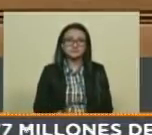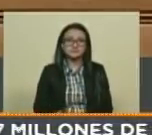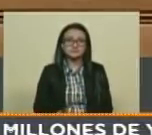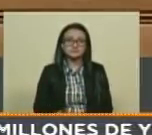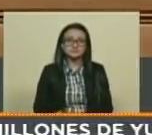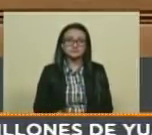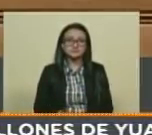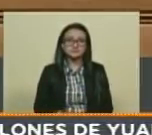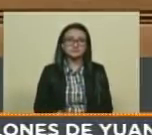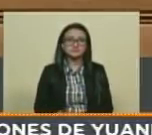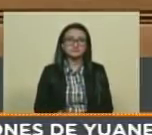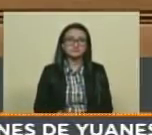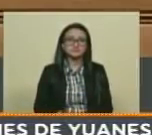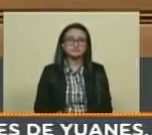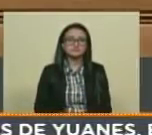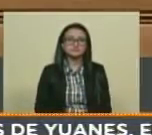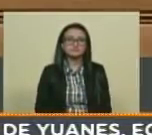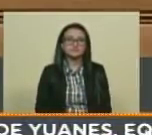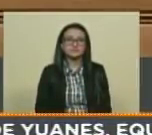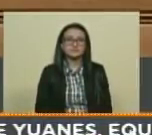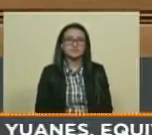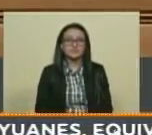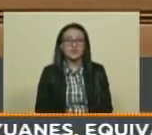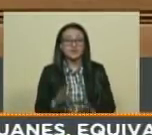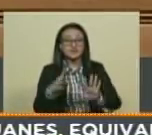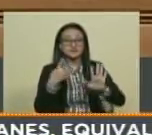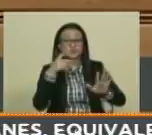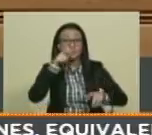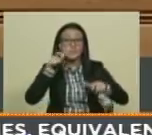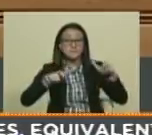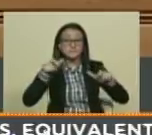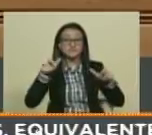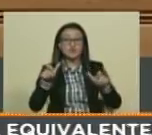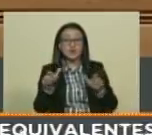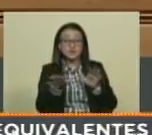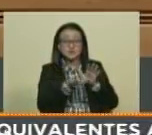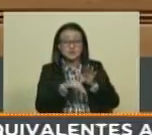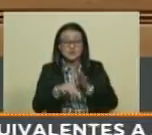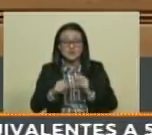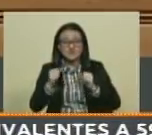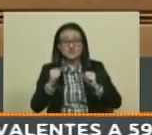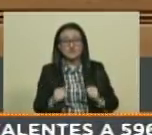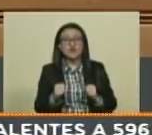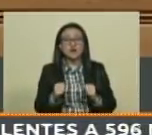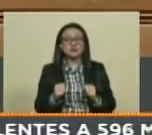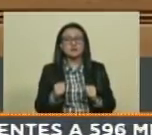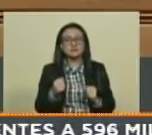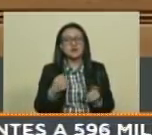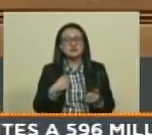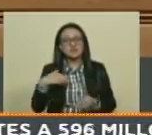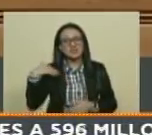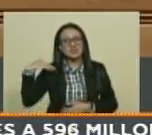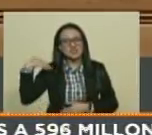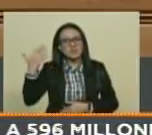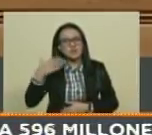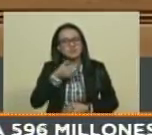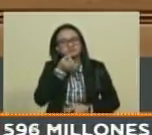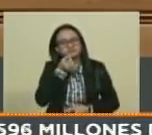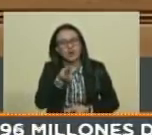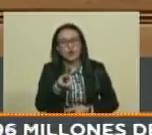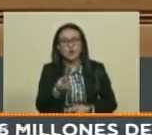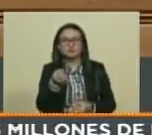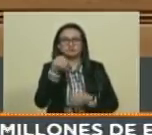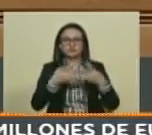De ese caso, 19 con órdenes de aprehensión por graves casos de corrupción, que luego detallaremos. 21